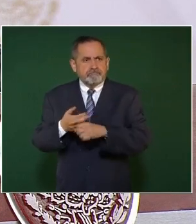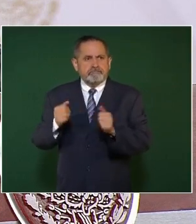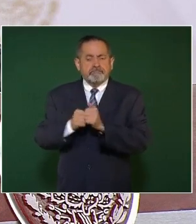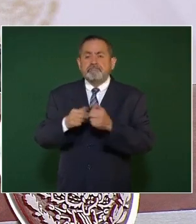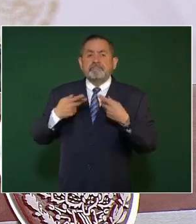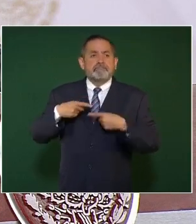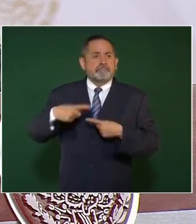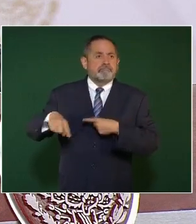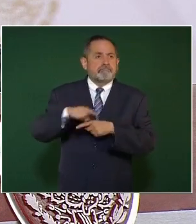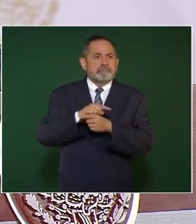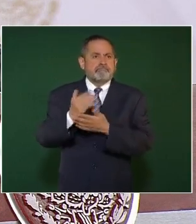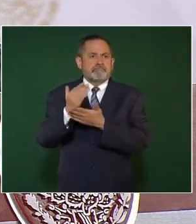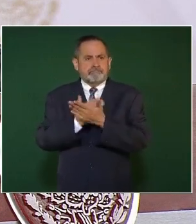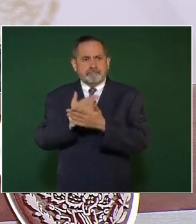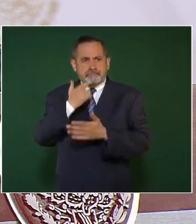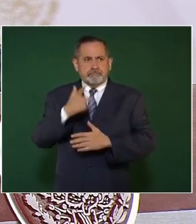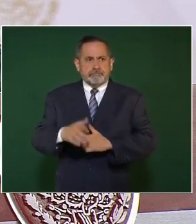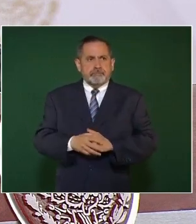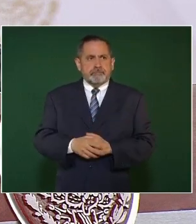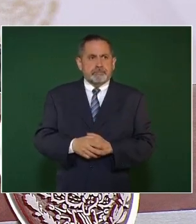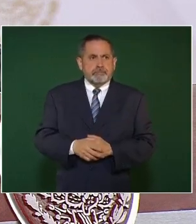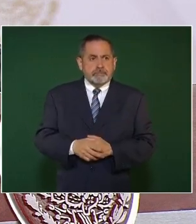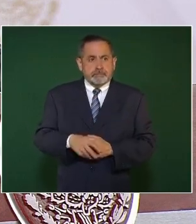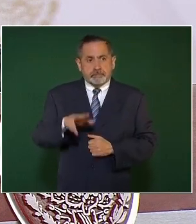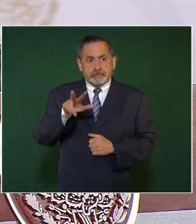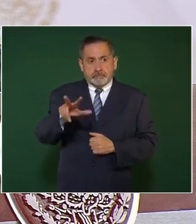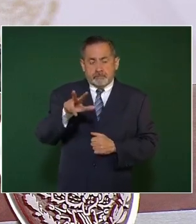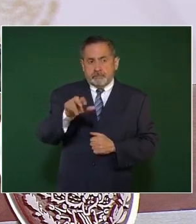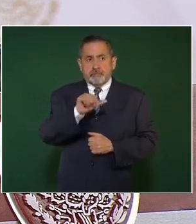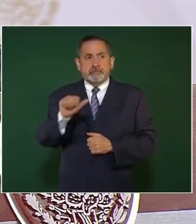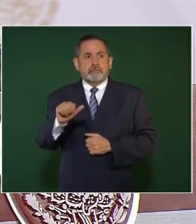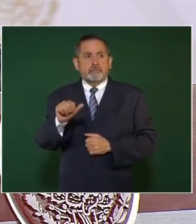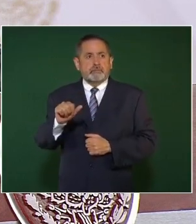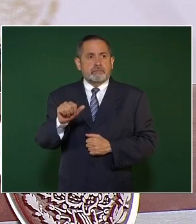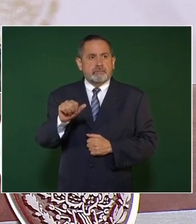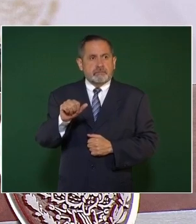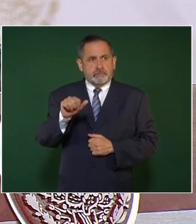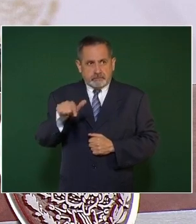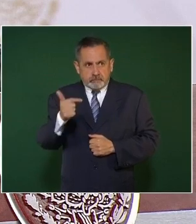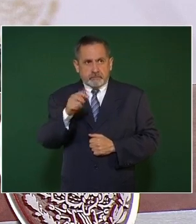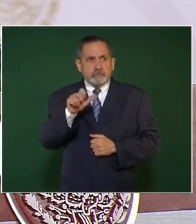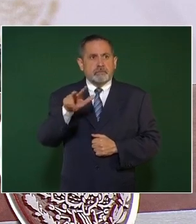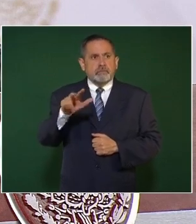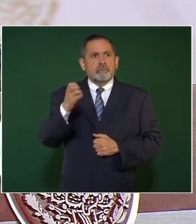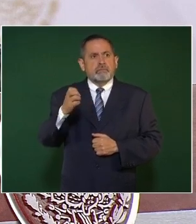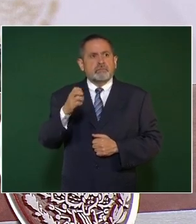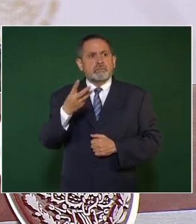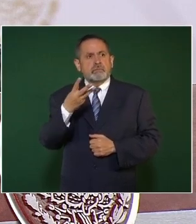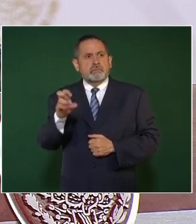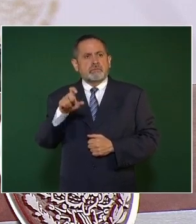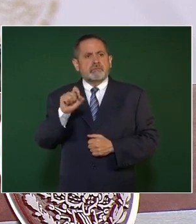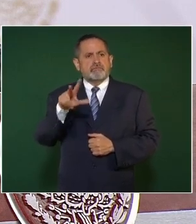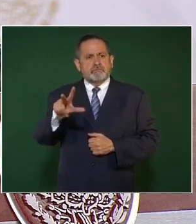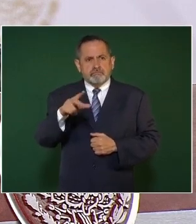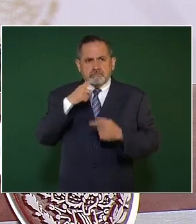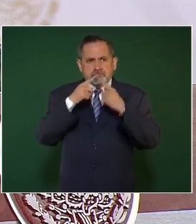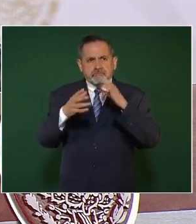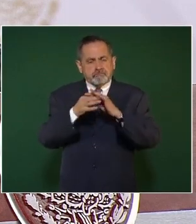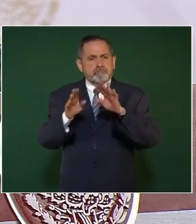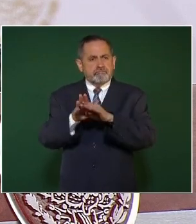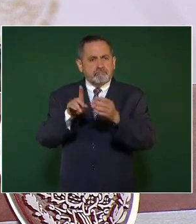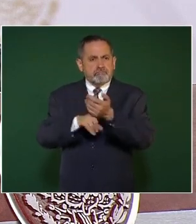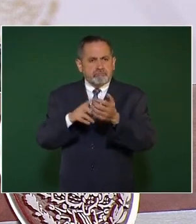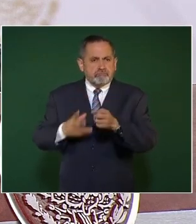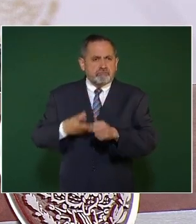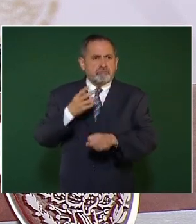los consumidores. Del 12 al 18 de enero, debo decirles que atendimos 328 denuncias y